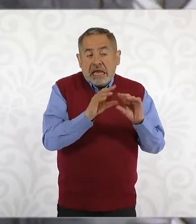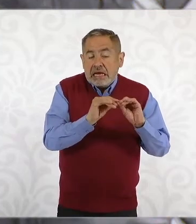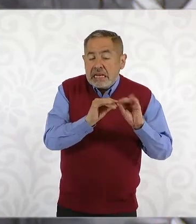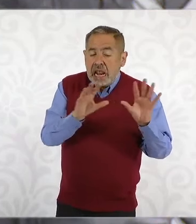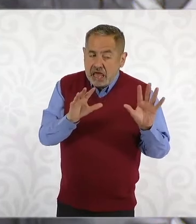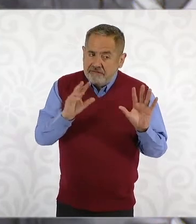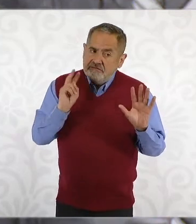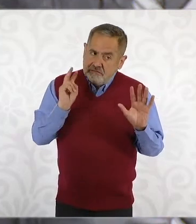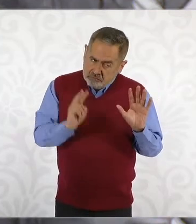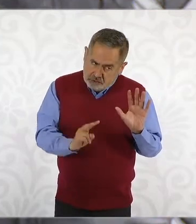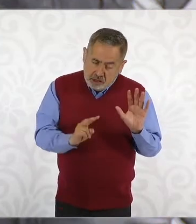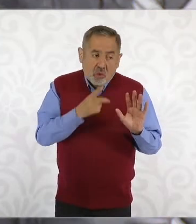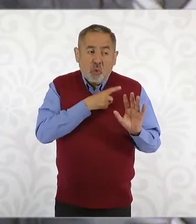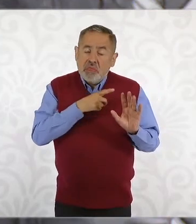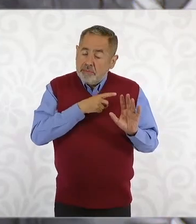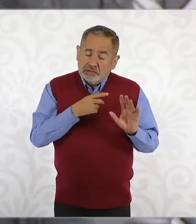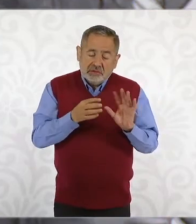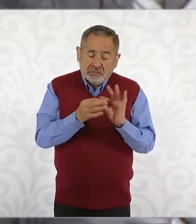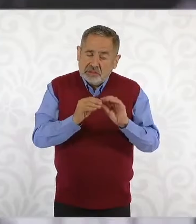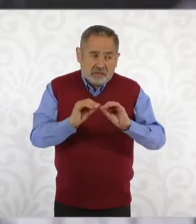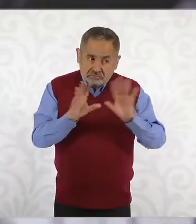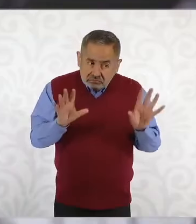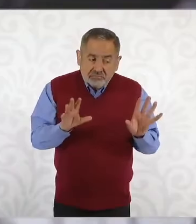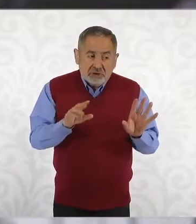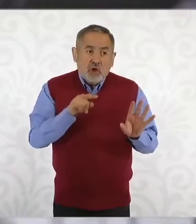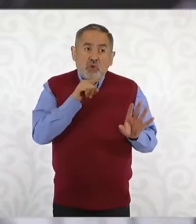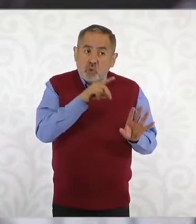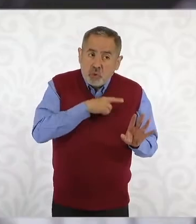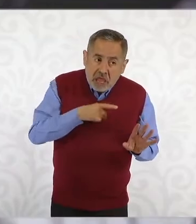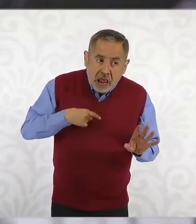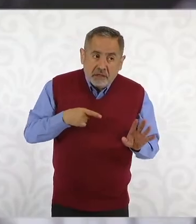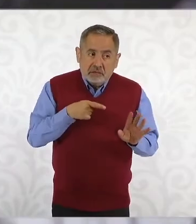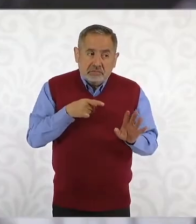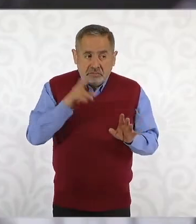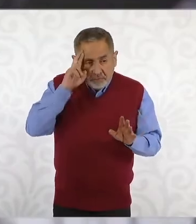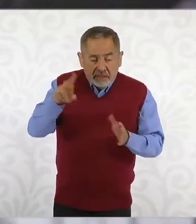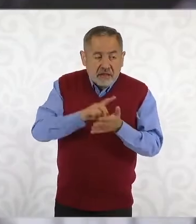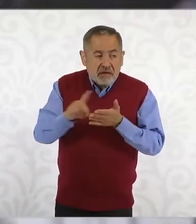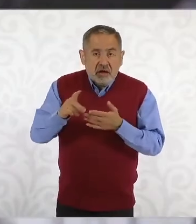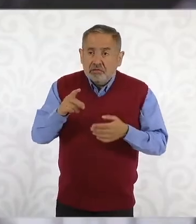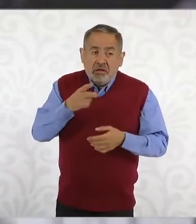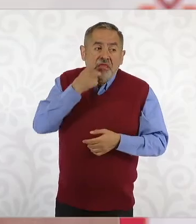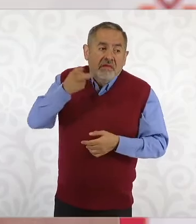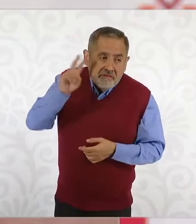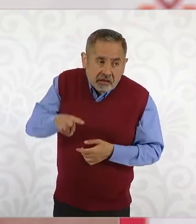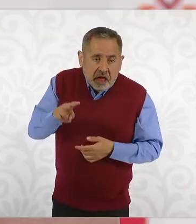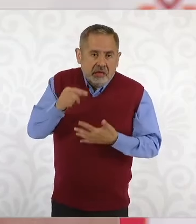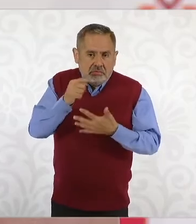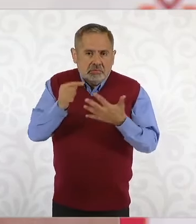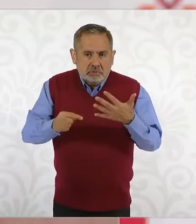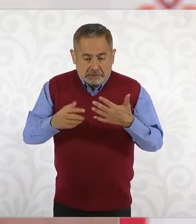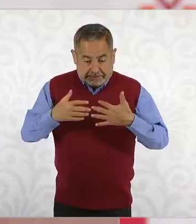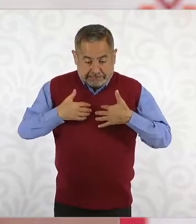que aquí se rectifique, que aquí se dé espacio para un derecho de réplica. Entonces se trata de la